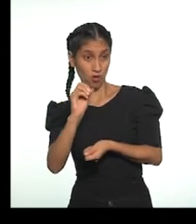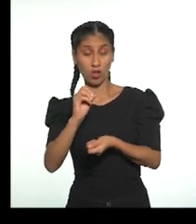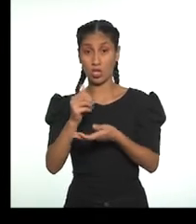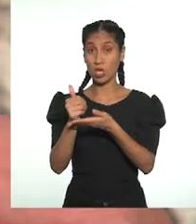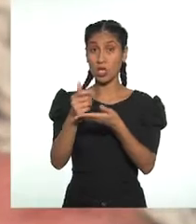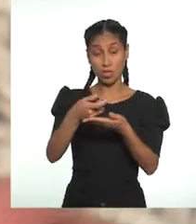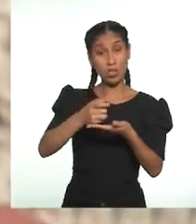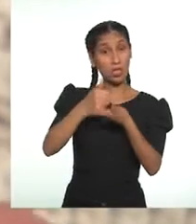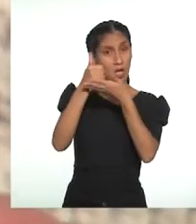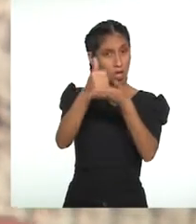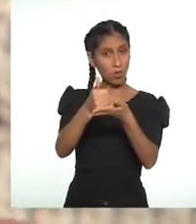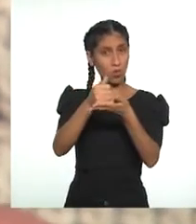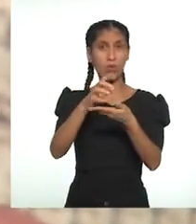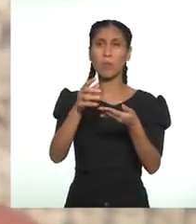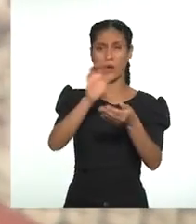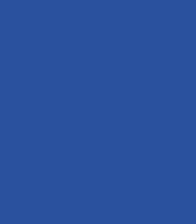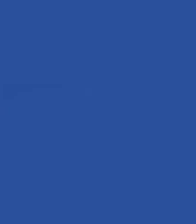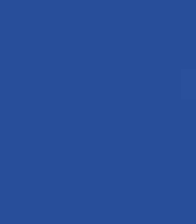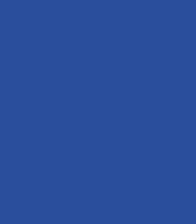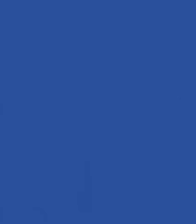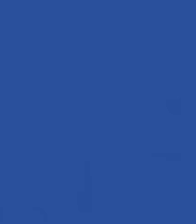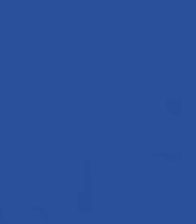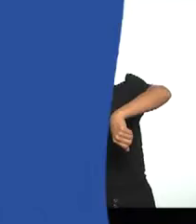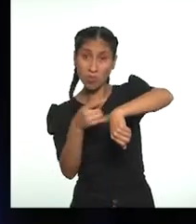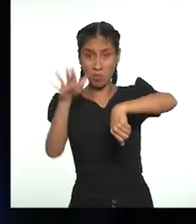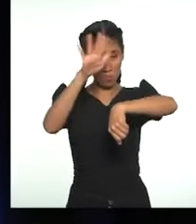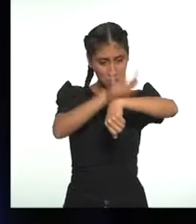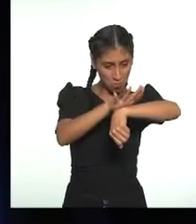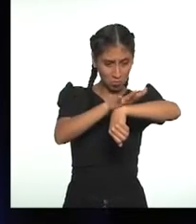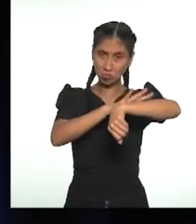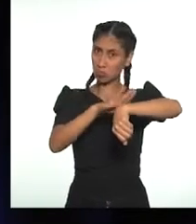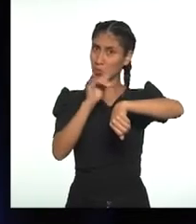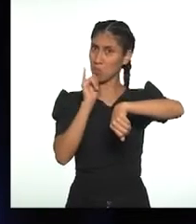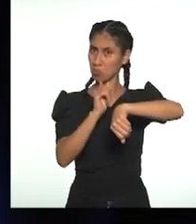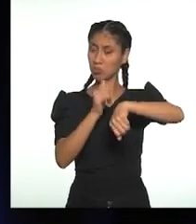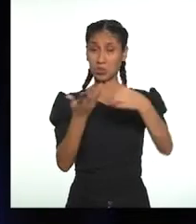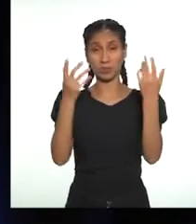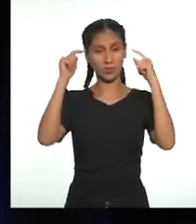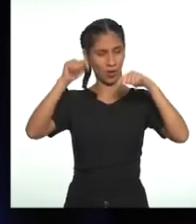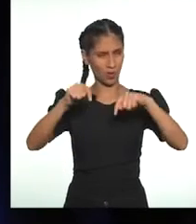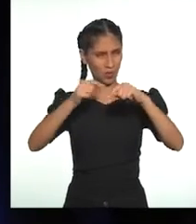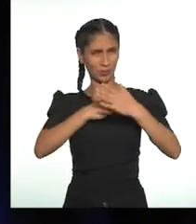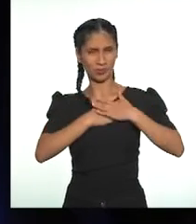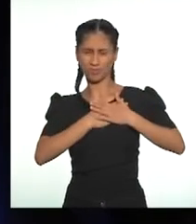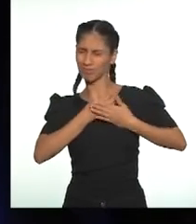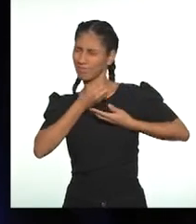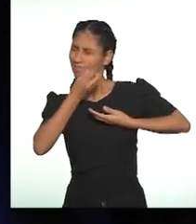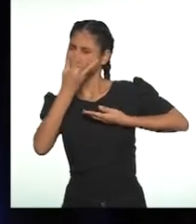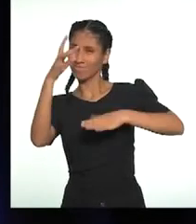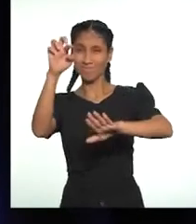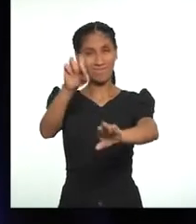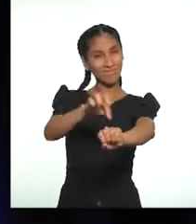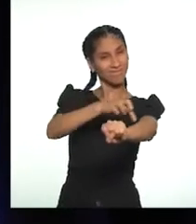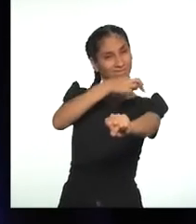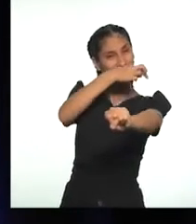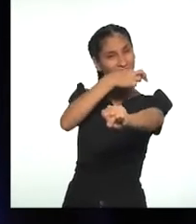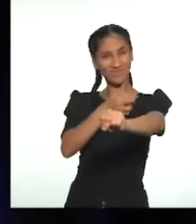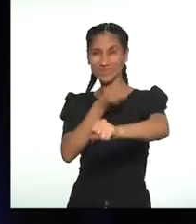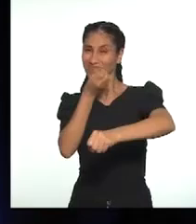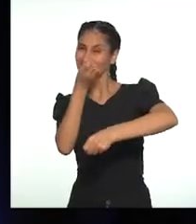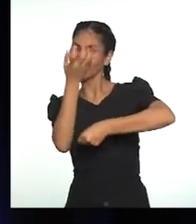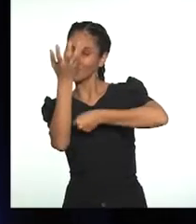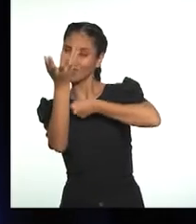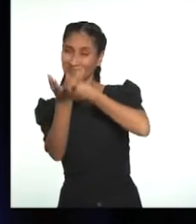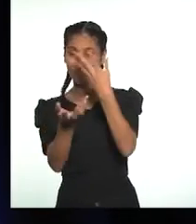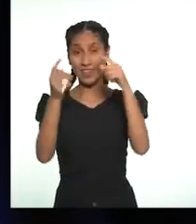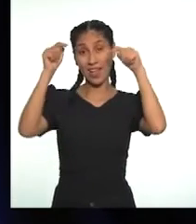muy buena para ayudar a cicatrizar las heridas. Hoy voy a compartir con ustedes un poema que está en el libro